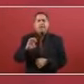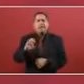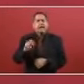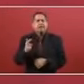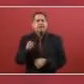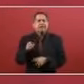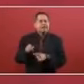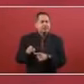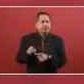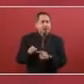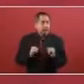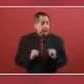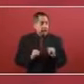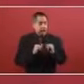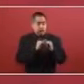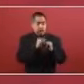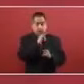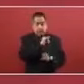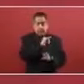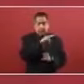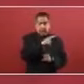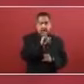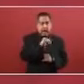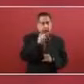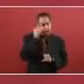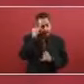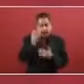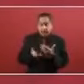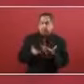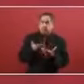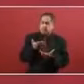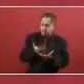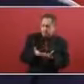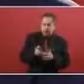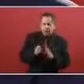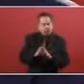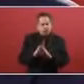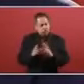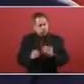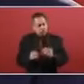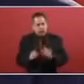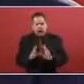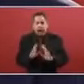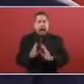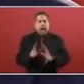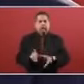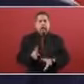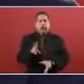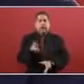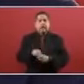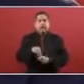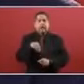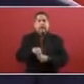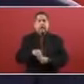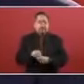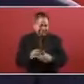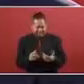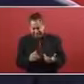el Instituto de la Transparencia planteando que se mantuviese en